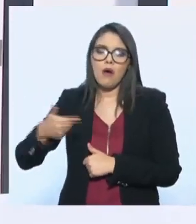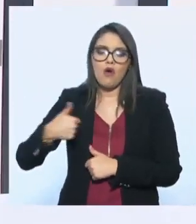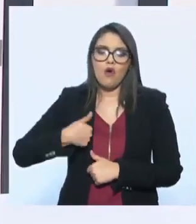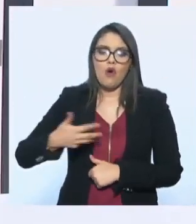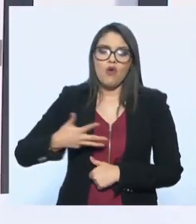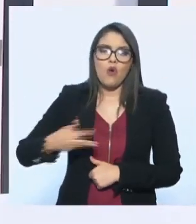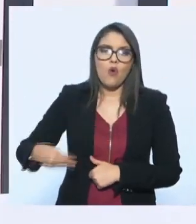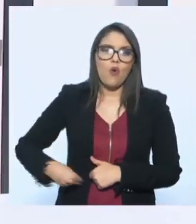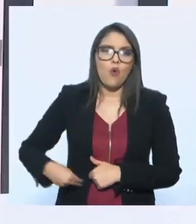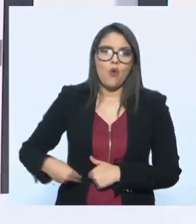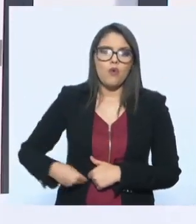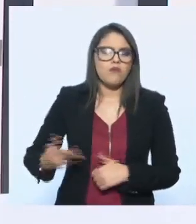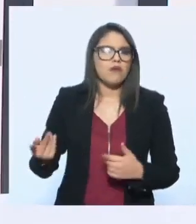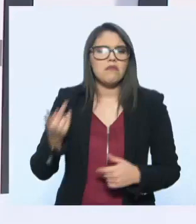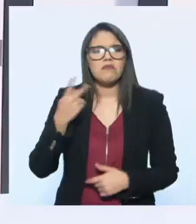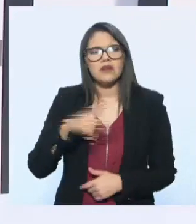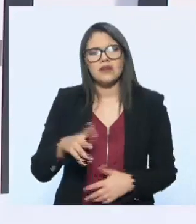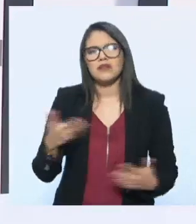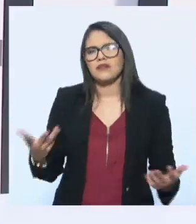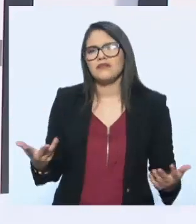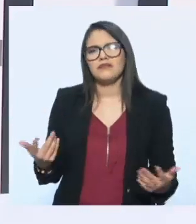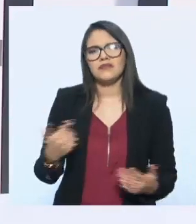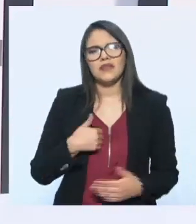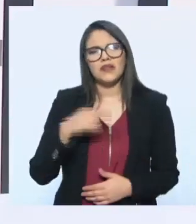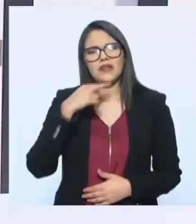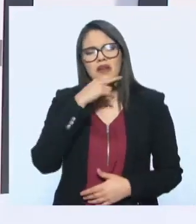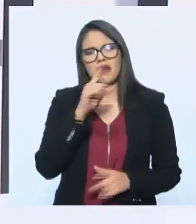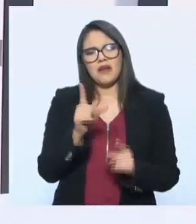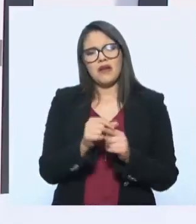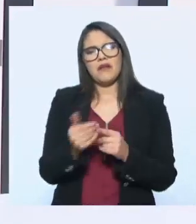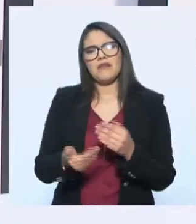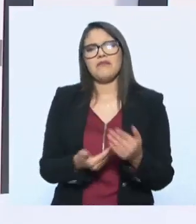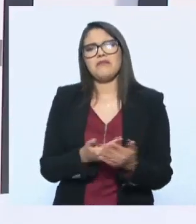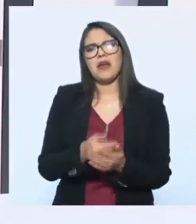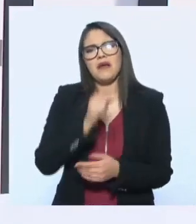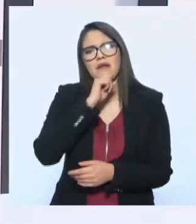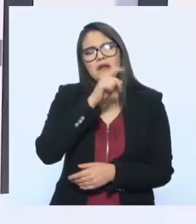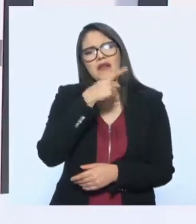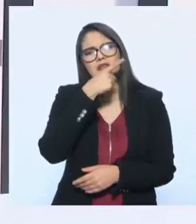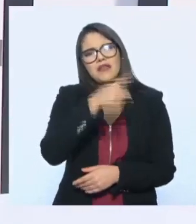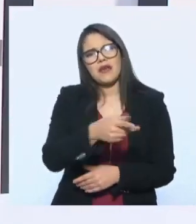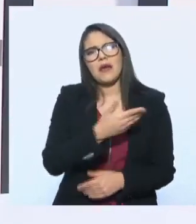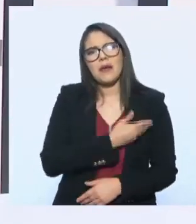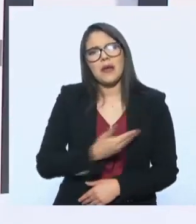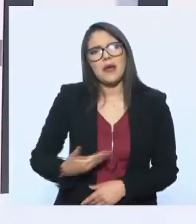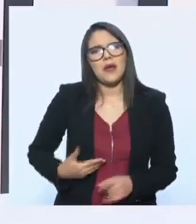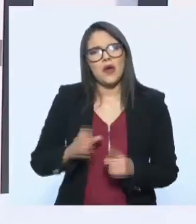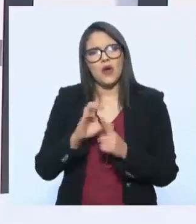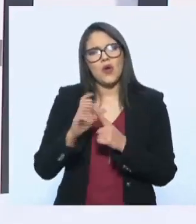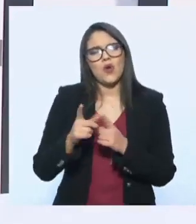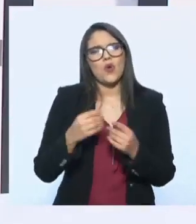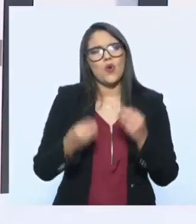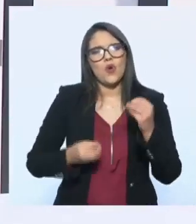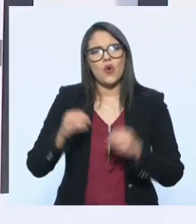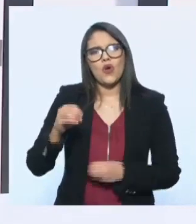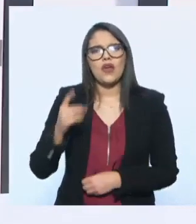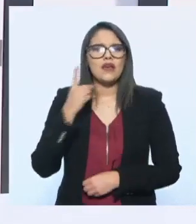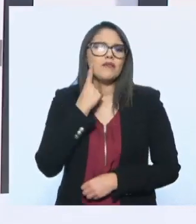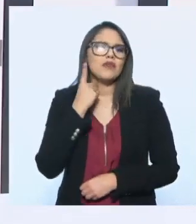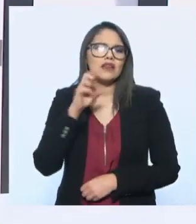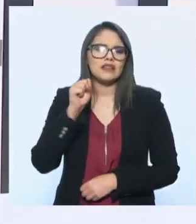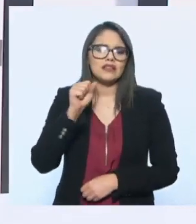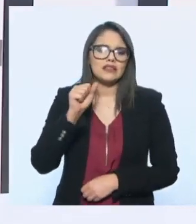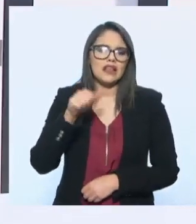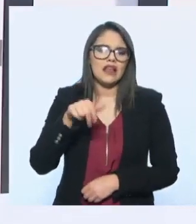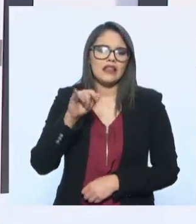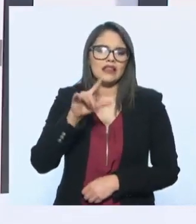pudiera fincarse la responsabilidad. Pero yo digo nada más aquí, cito lo que dijo el mismo presidente de la Comisión de Justicia, el diputado Santillán, cuando dice ellos no les toca